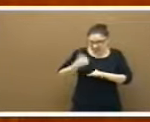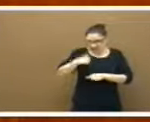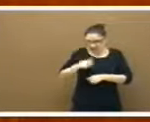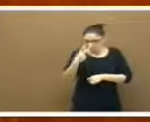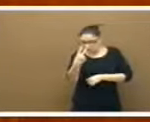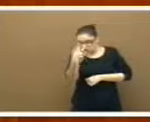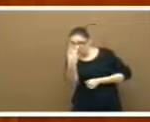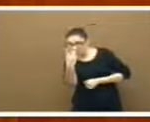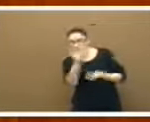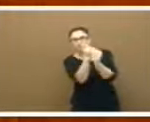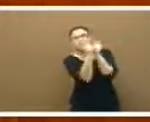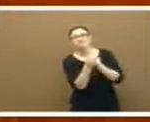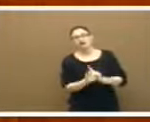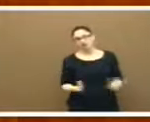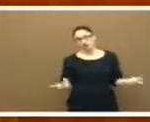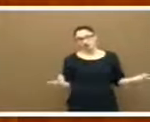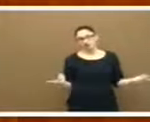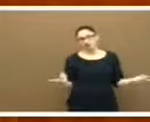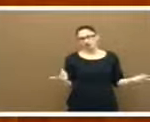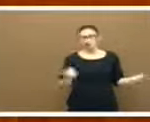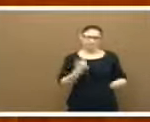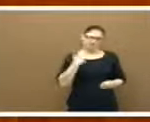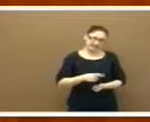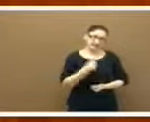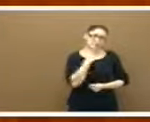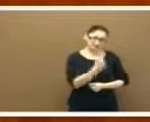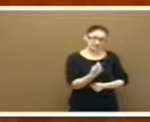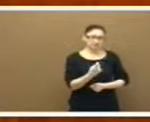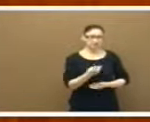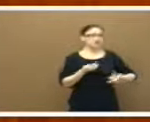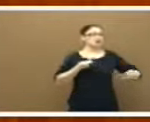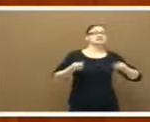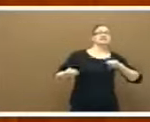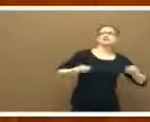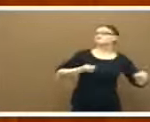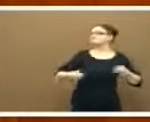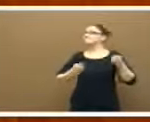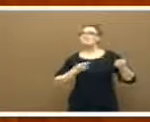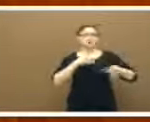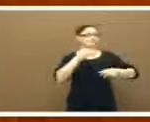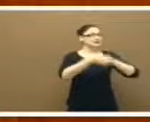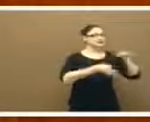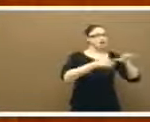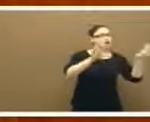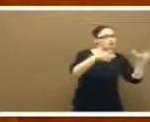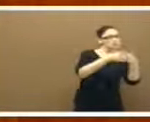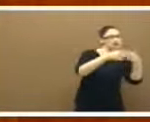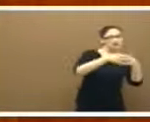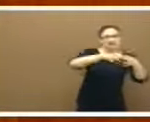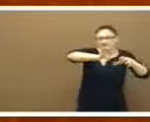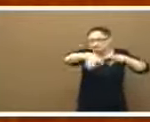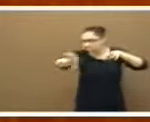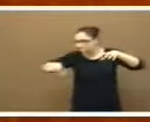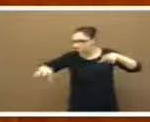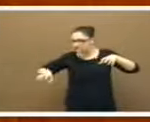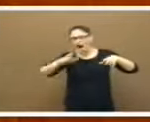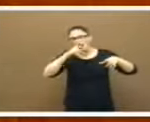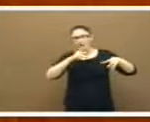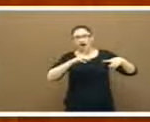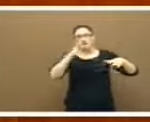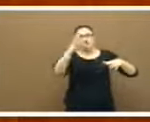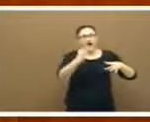modificación que estamos realizando. Bastante complejo dirigir el Pleno con tantas reagrupaciones distintas que modifican su señoría. Por